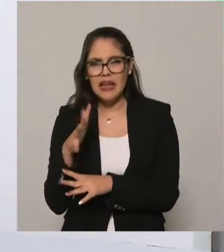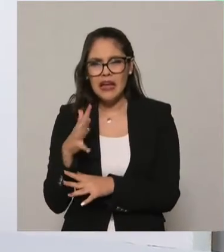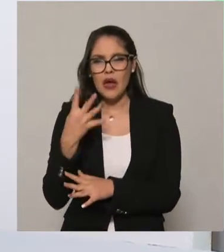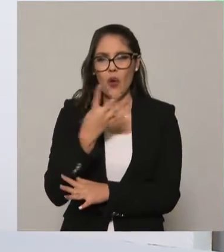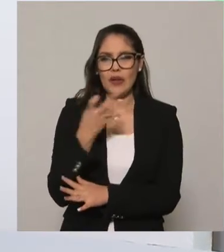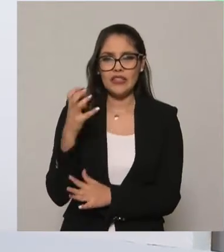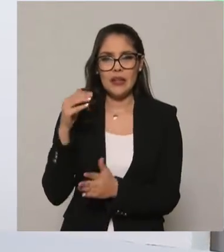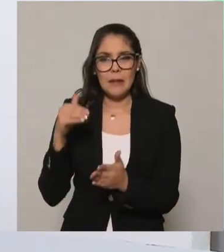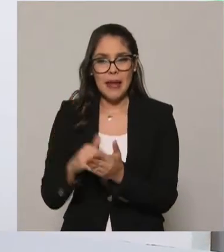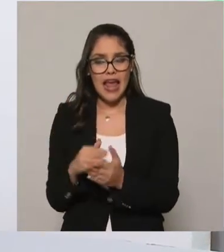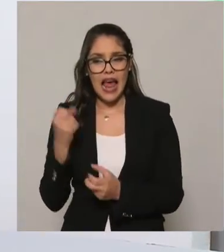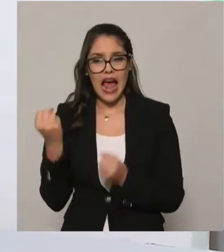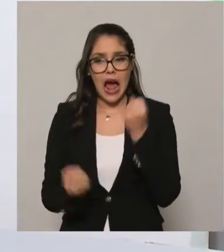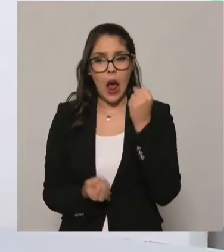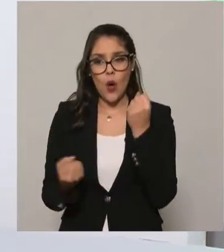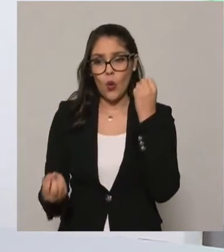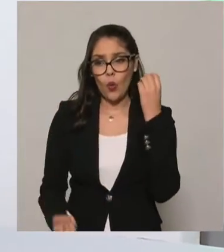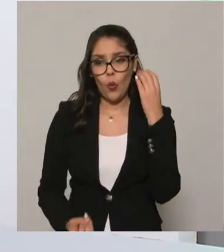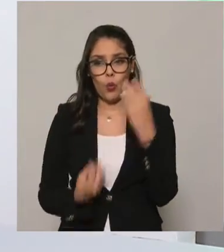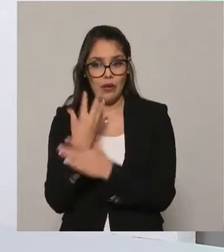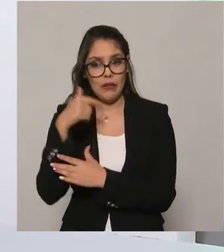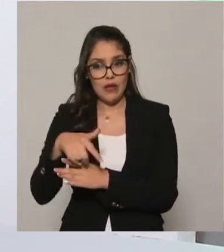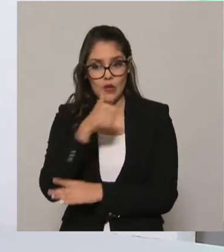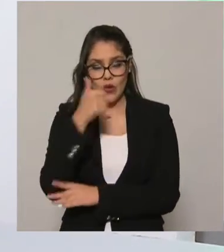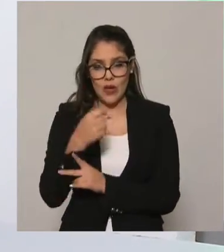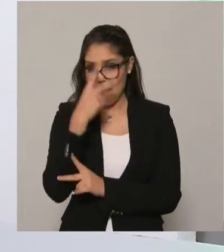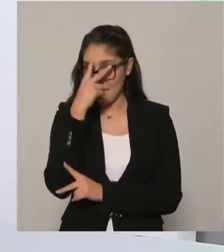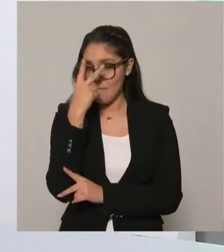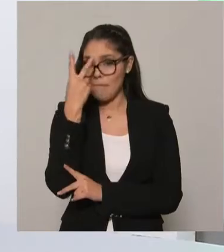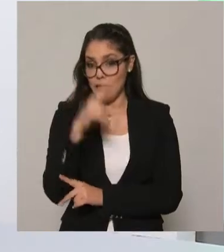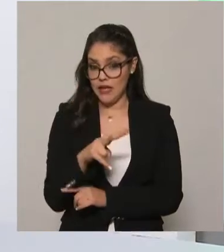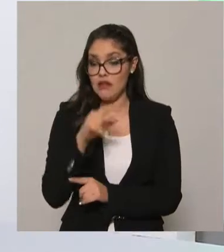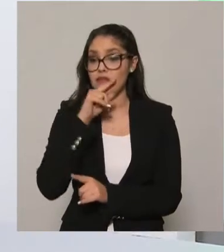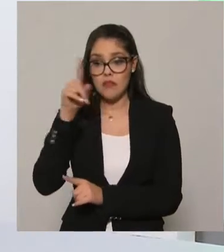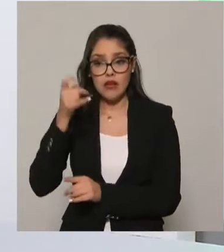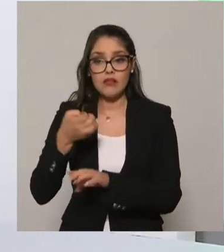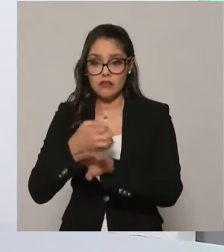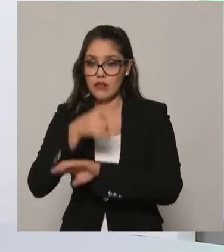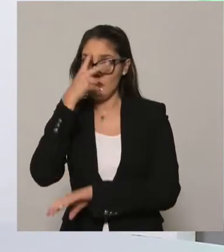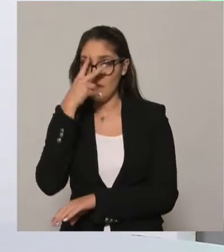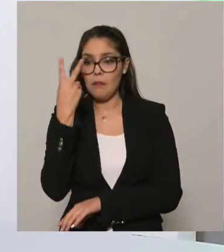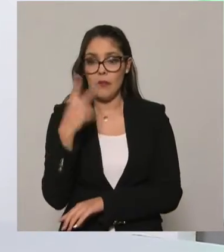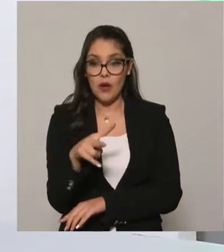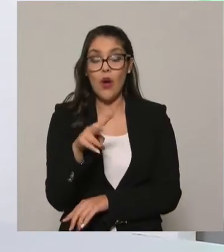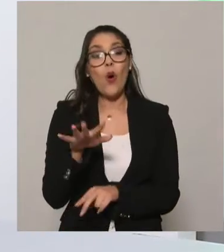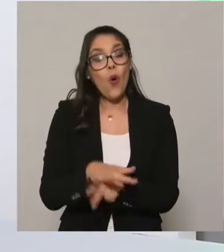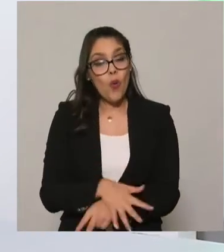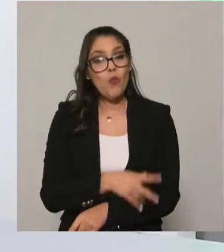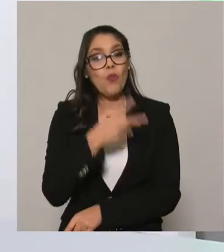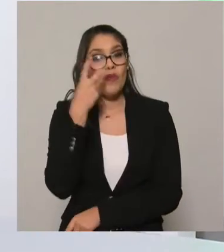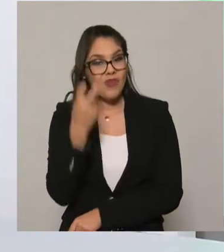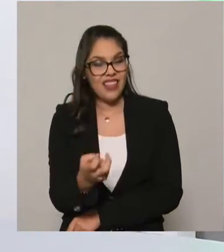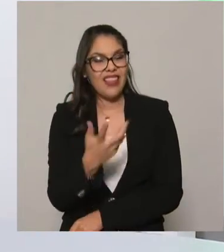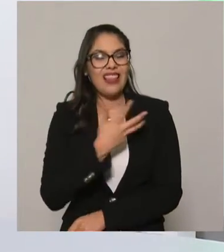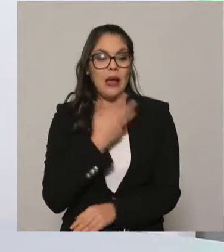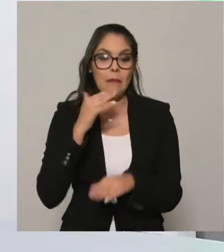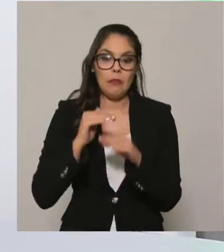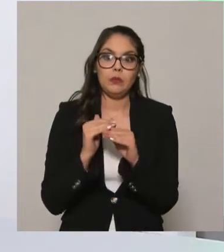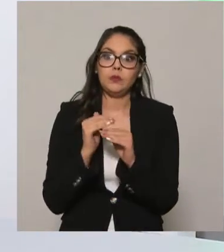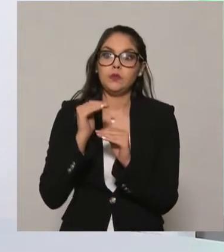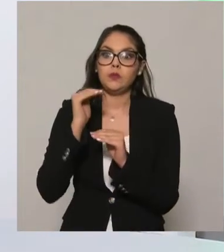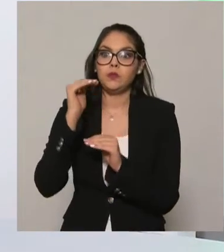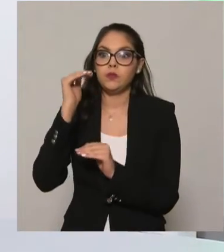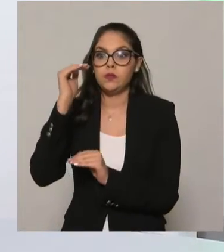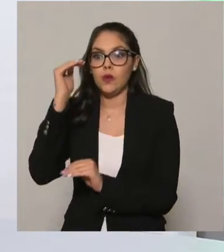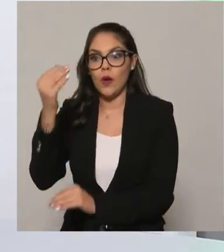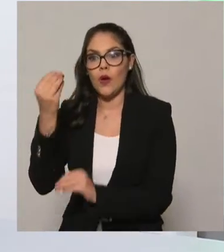400,000 automotores nuevos en la Ciudad de México y en el Estado de México, pues eso propicia un incremento en la tasa de